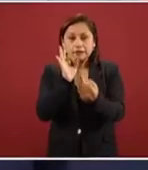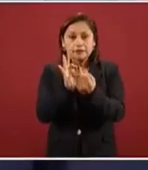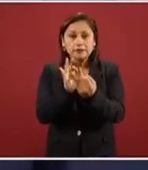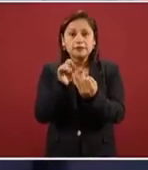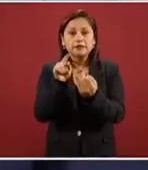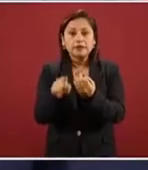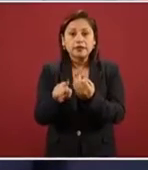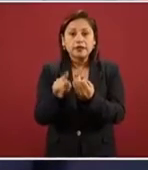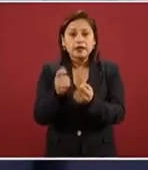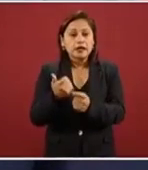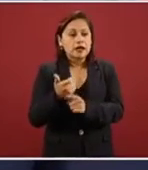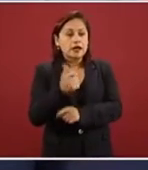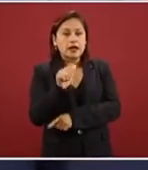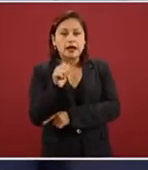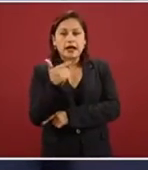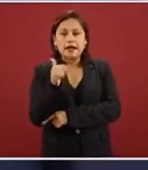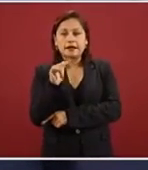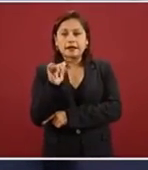casos,